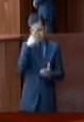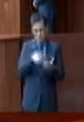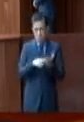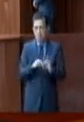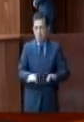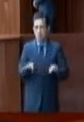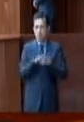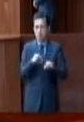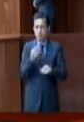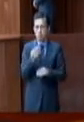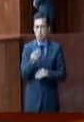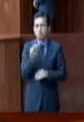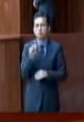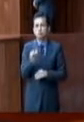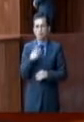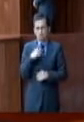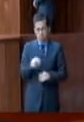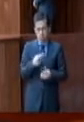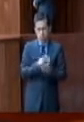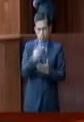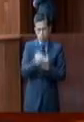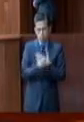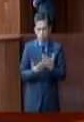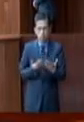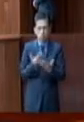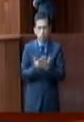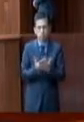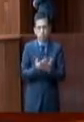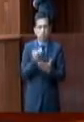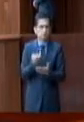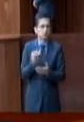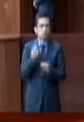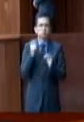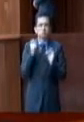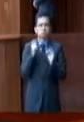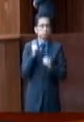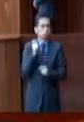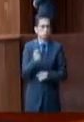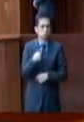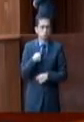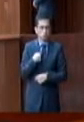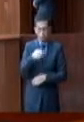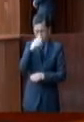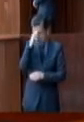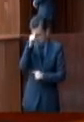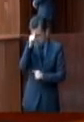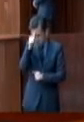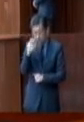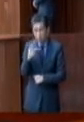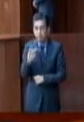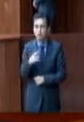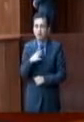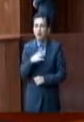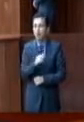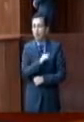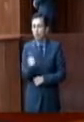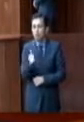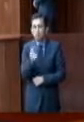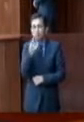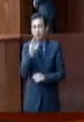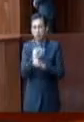lo que se propone en el proyecto con lo que definitivamente estoy de acuerdo pero tenemos una situación